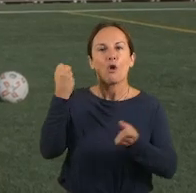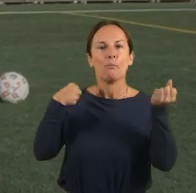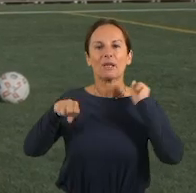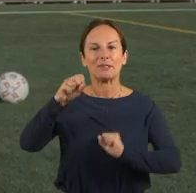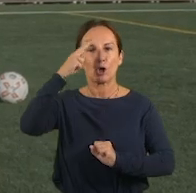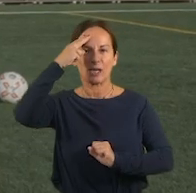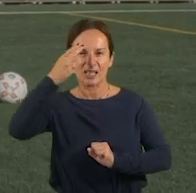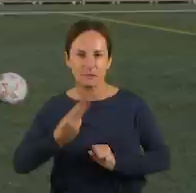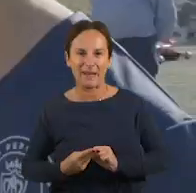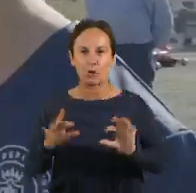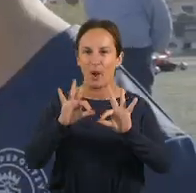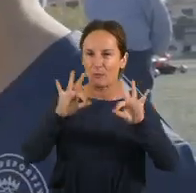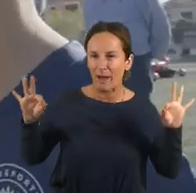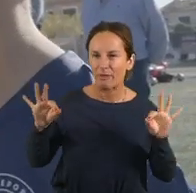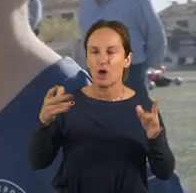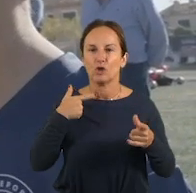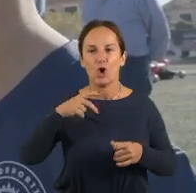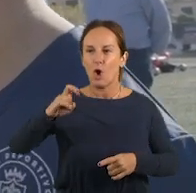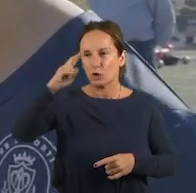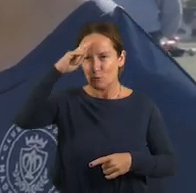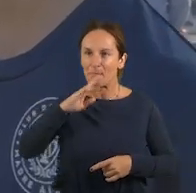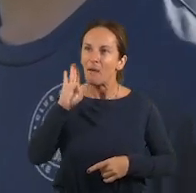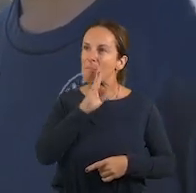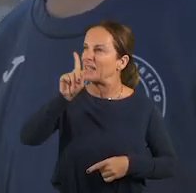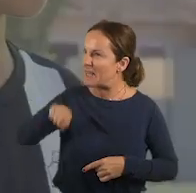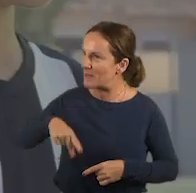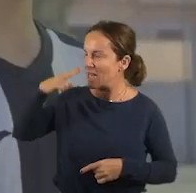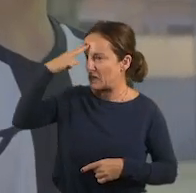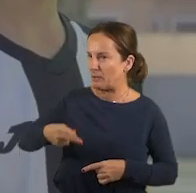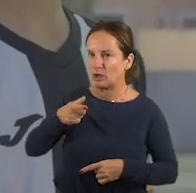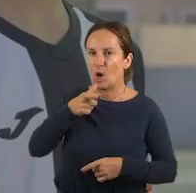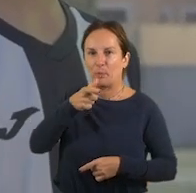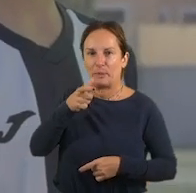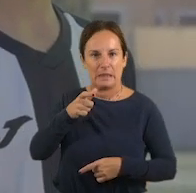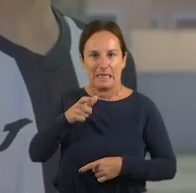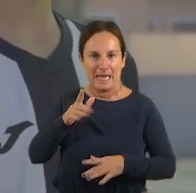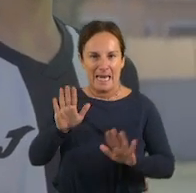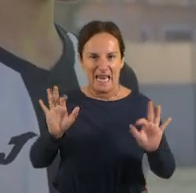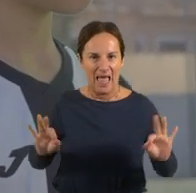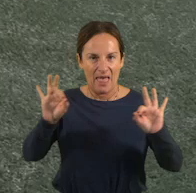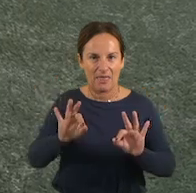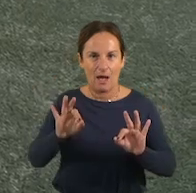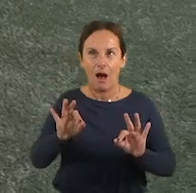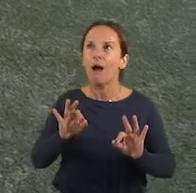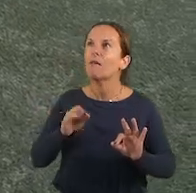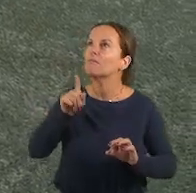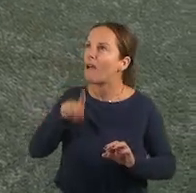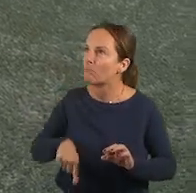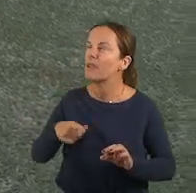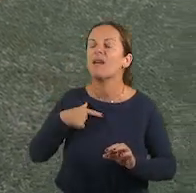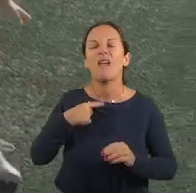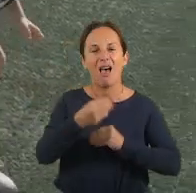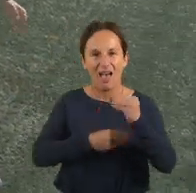que tienen respeto hacia los compañeros, que tienen respeto hacia los otros padres, que tienen respeto hacia el árbitro, ellos